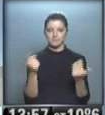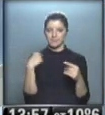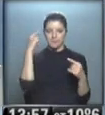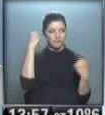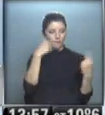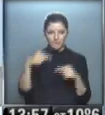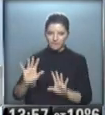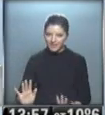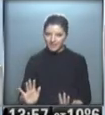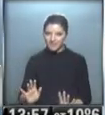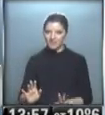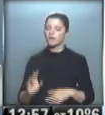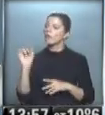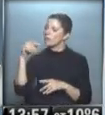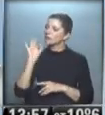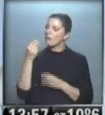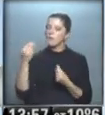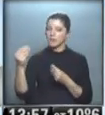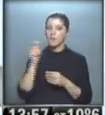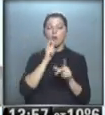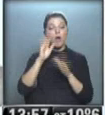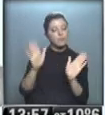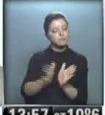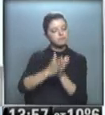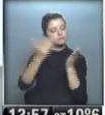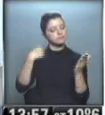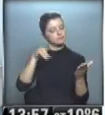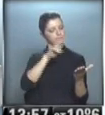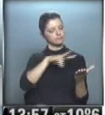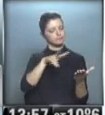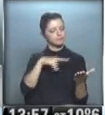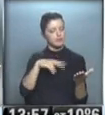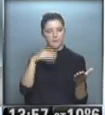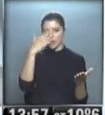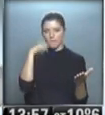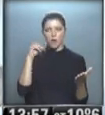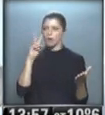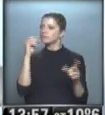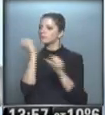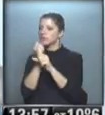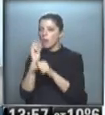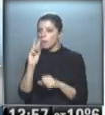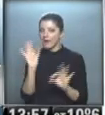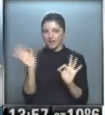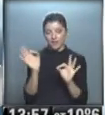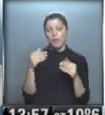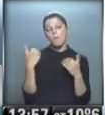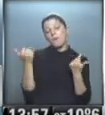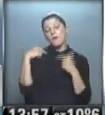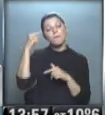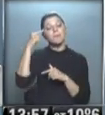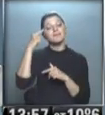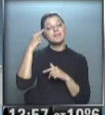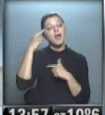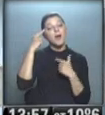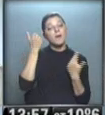esperaban eso Porque algunos leen los diarios y no no miran lo que hacemos así que por eso pensaban por